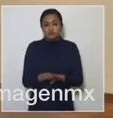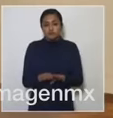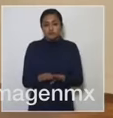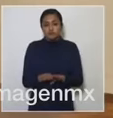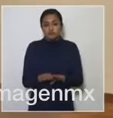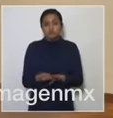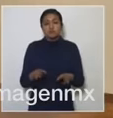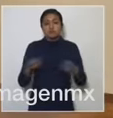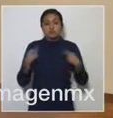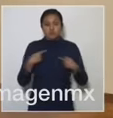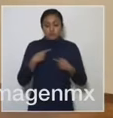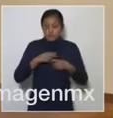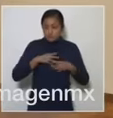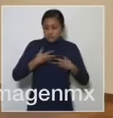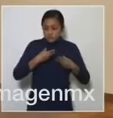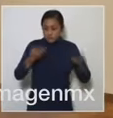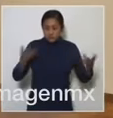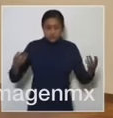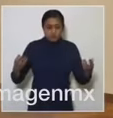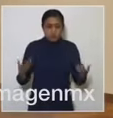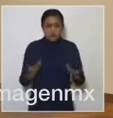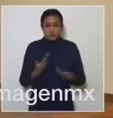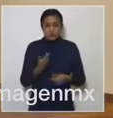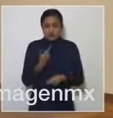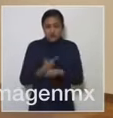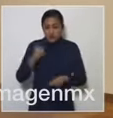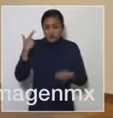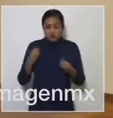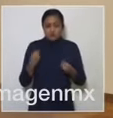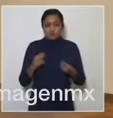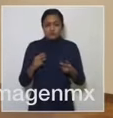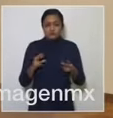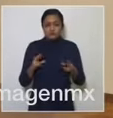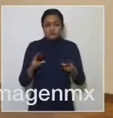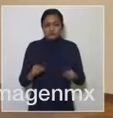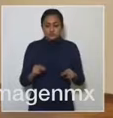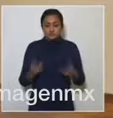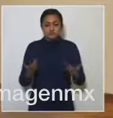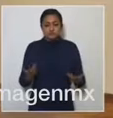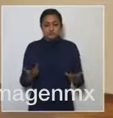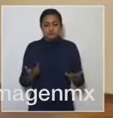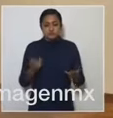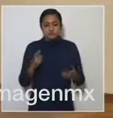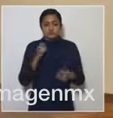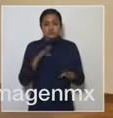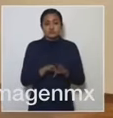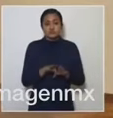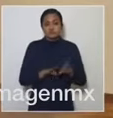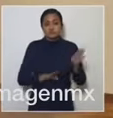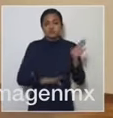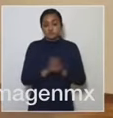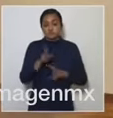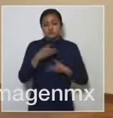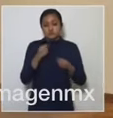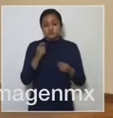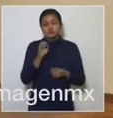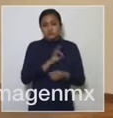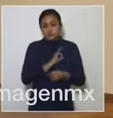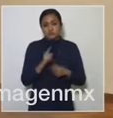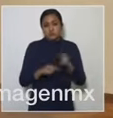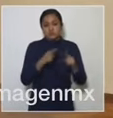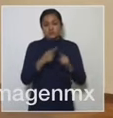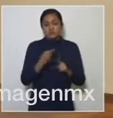entre la población grave en cuanto al número de contagios. Va a subir, sin duda que sí, pero lo